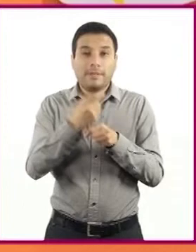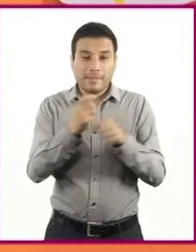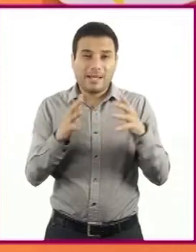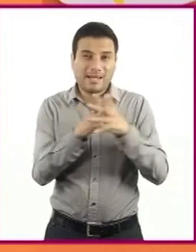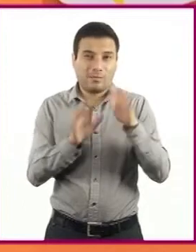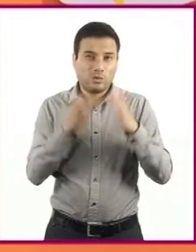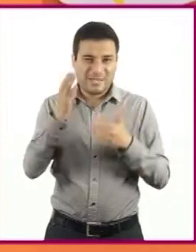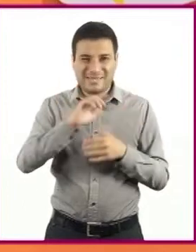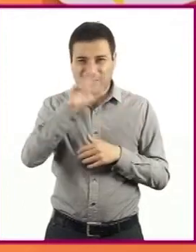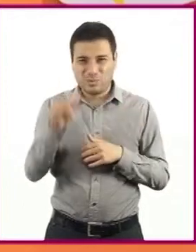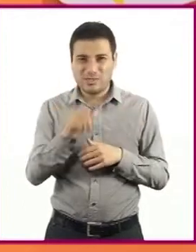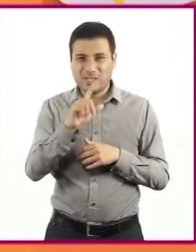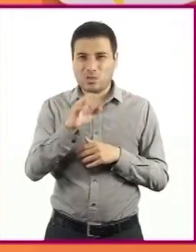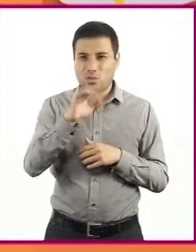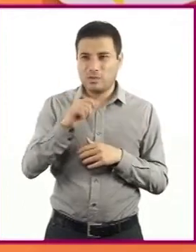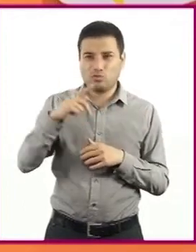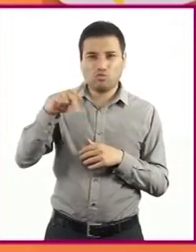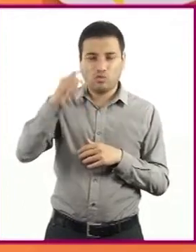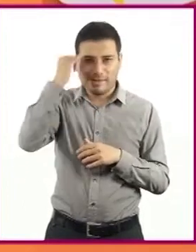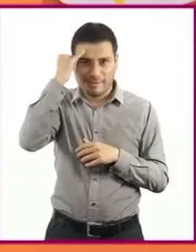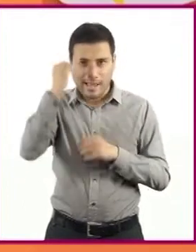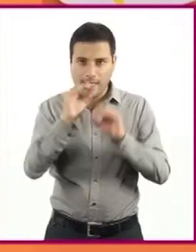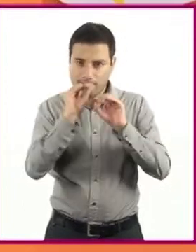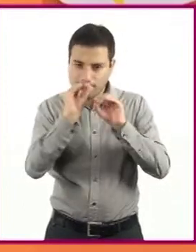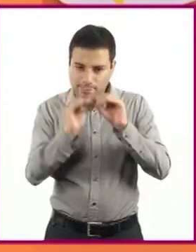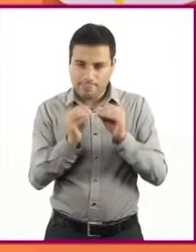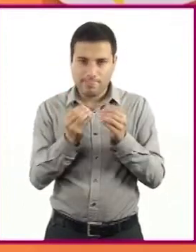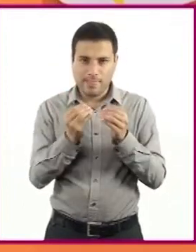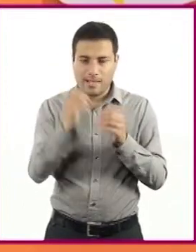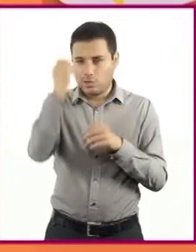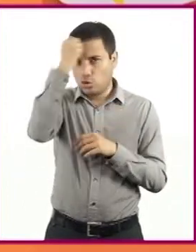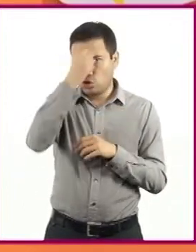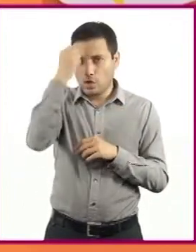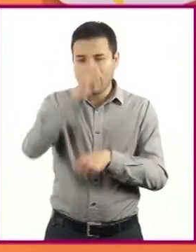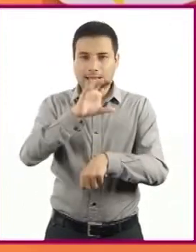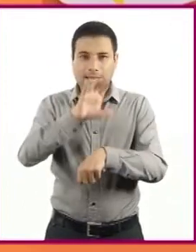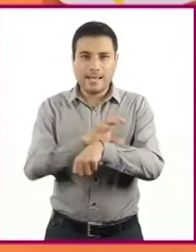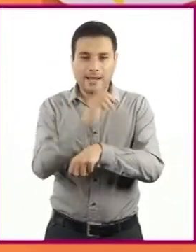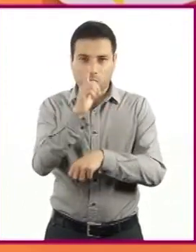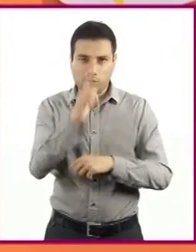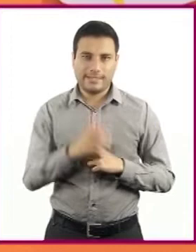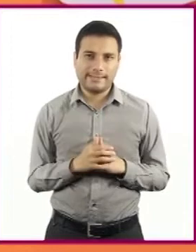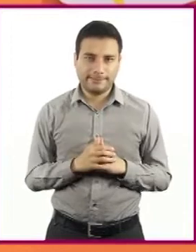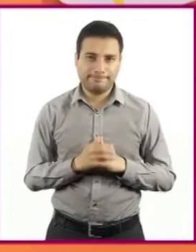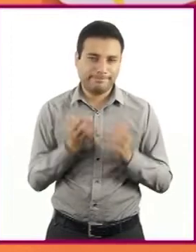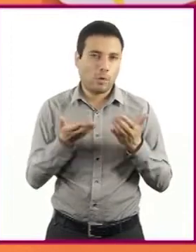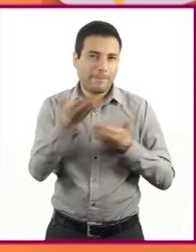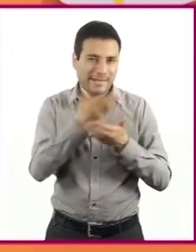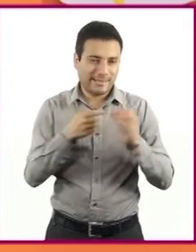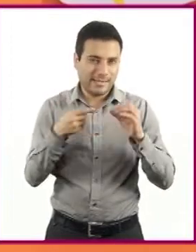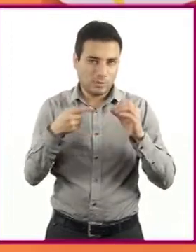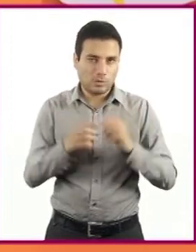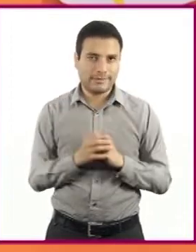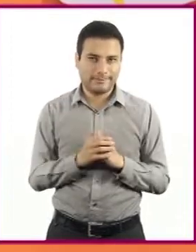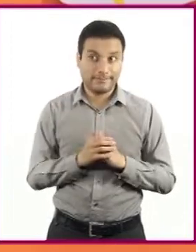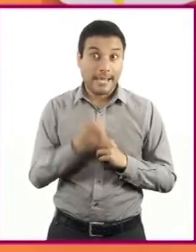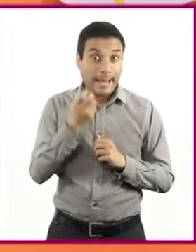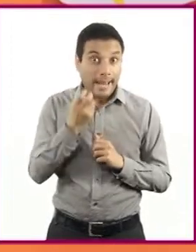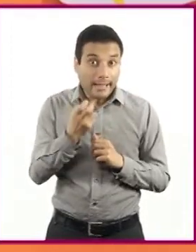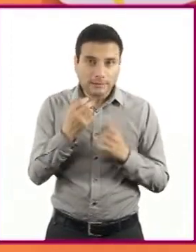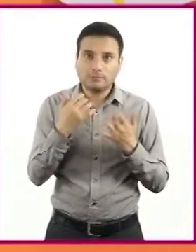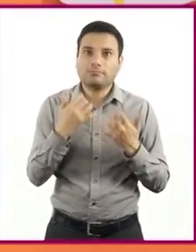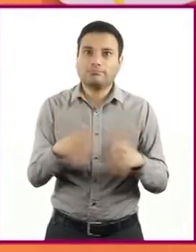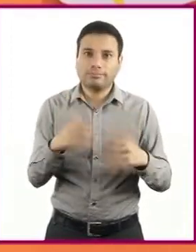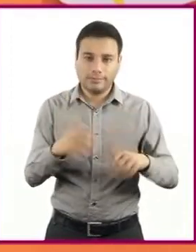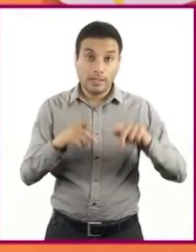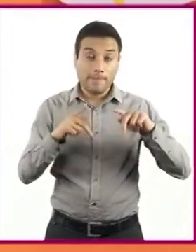Lewis desarrollaron de manera independiente teorías electrónicas del enlace químico por compartición de electrones, un concepto que